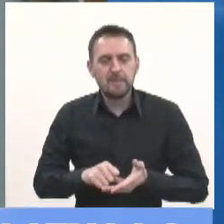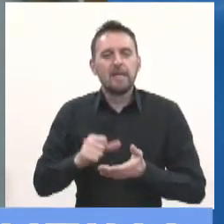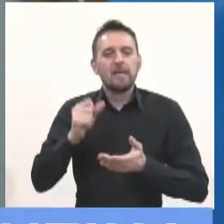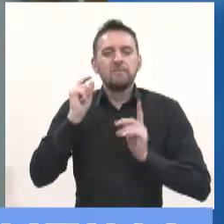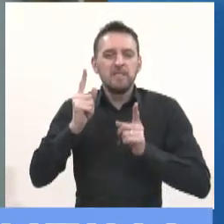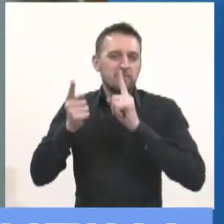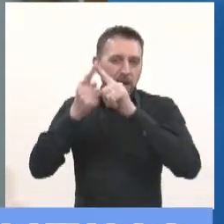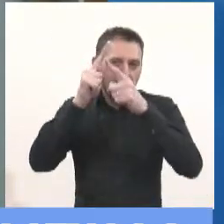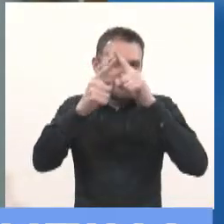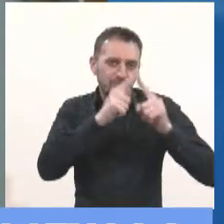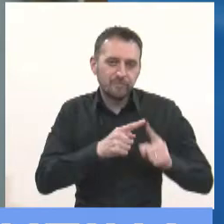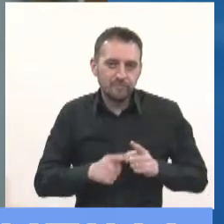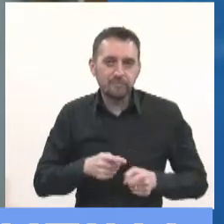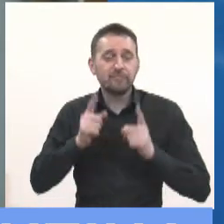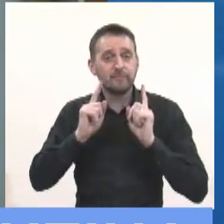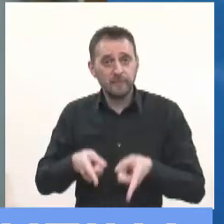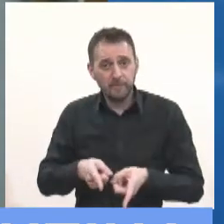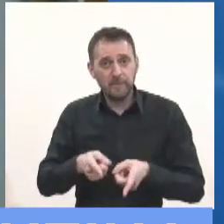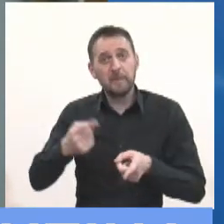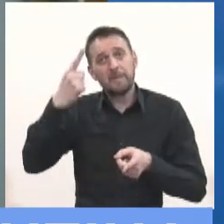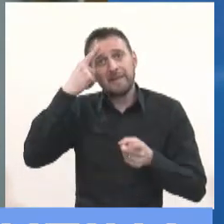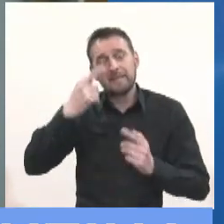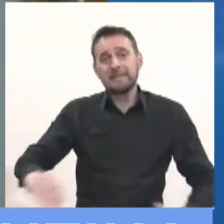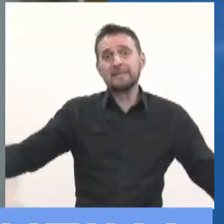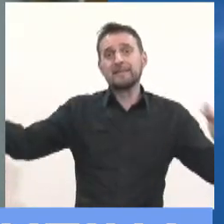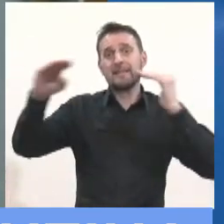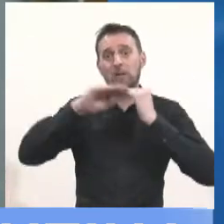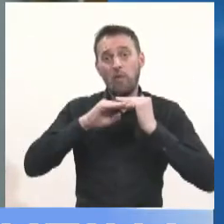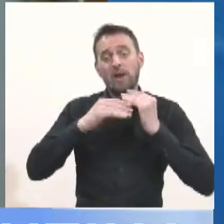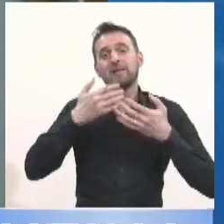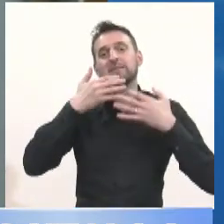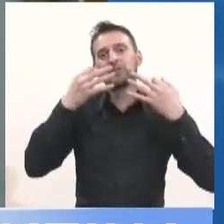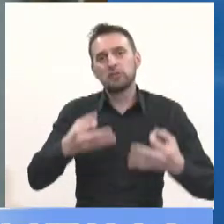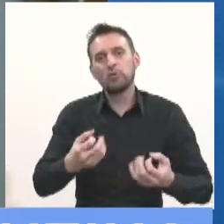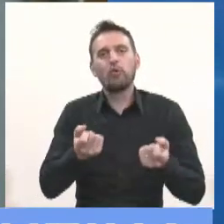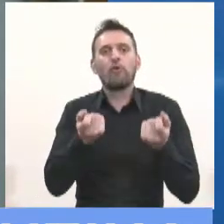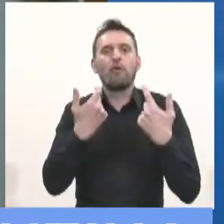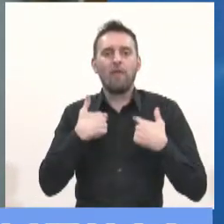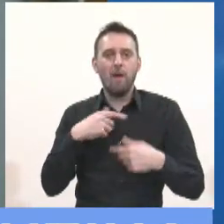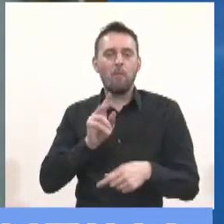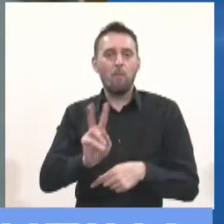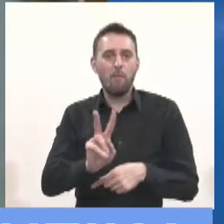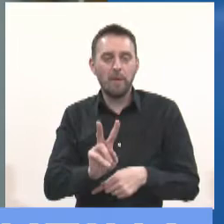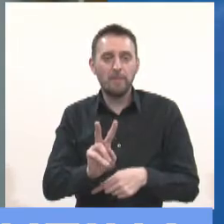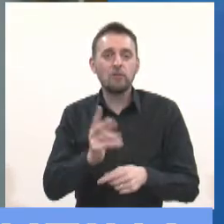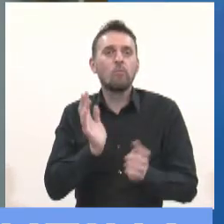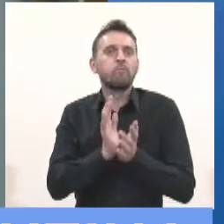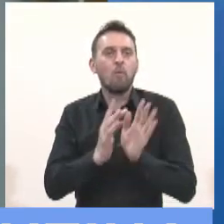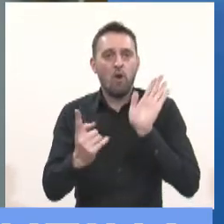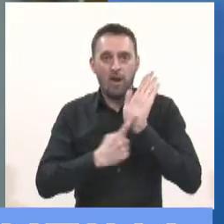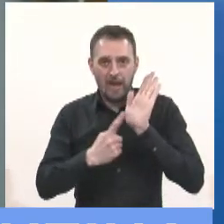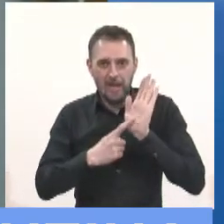misma manera y ubicarlos en el mismo sentido, creo que lo que de alguna manera nos está permitiendo es garantizarnos